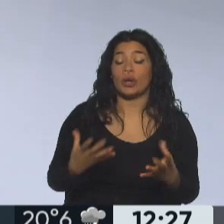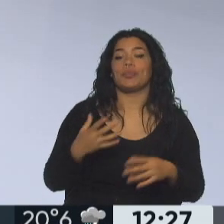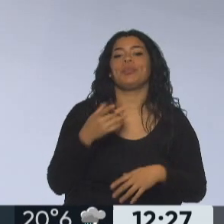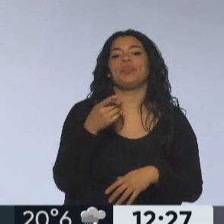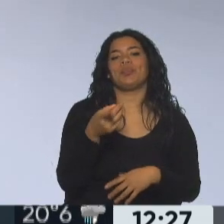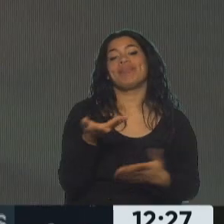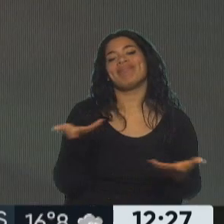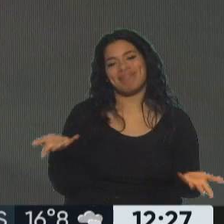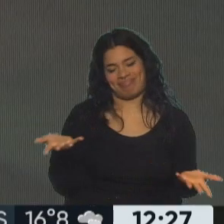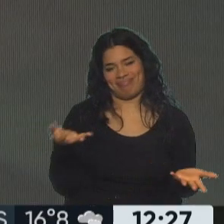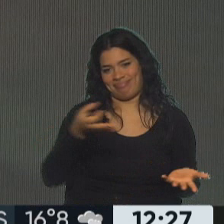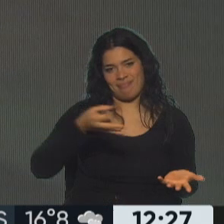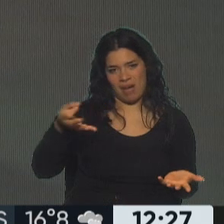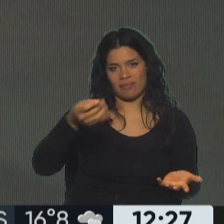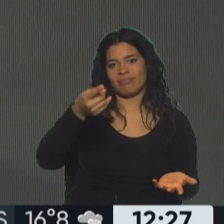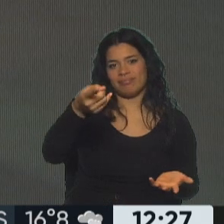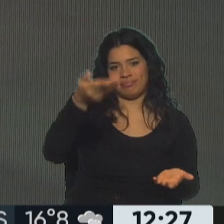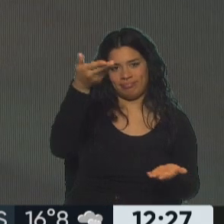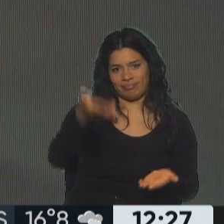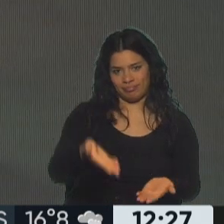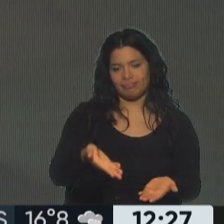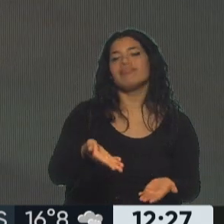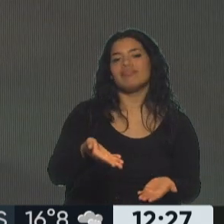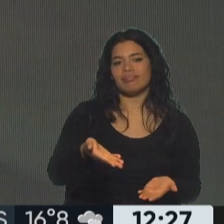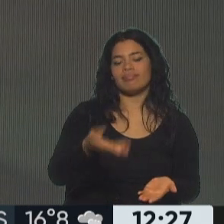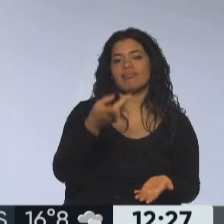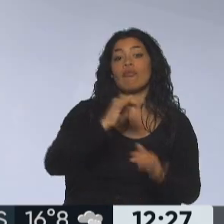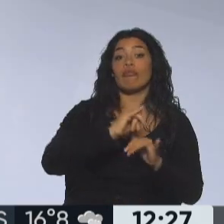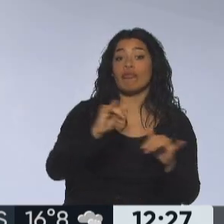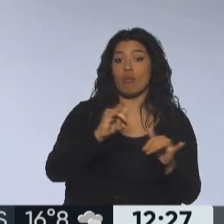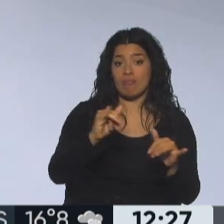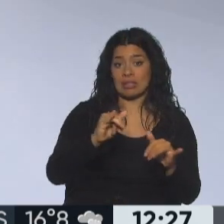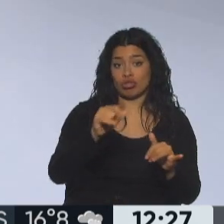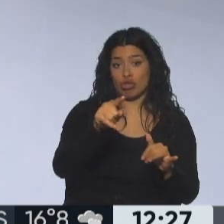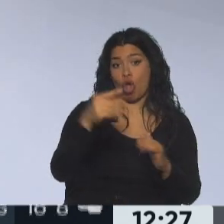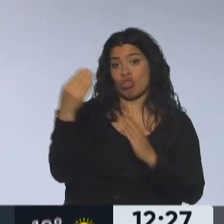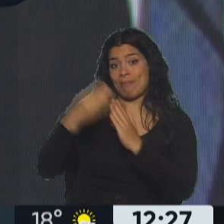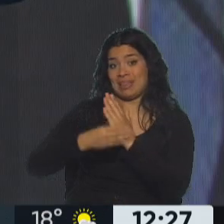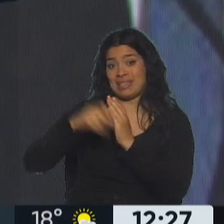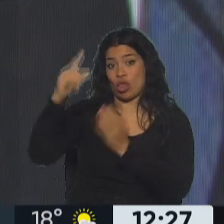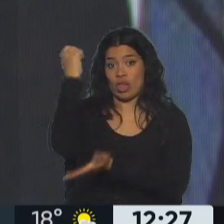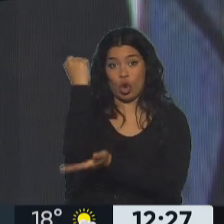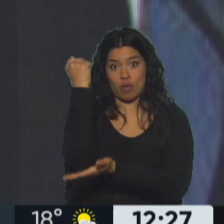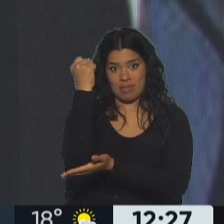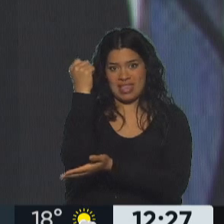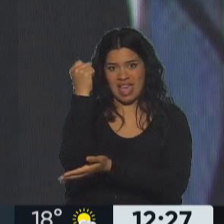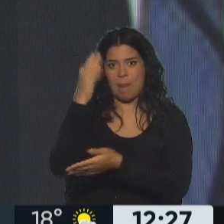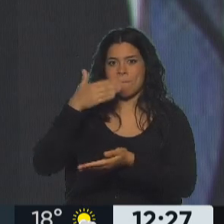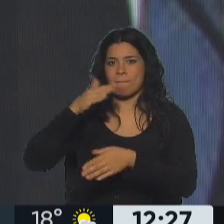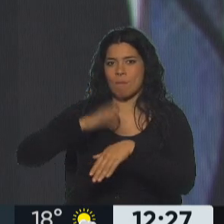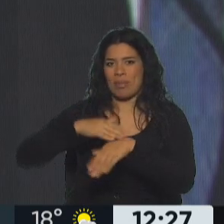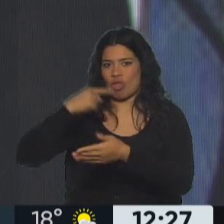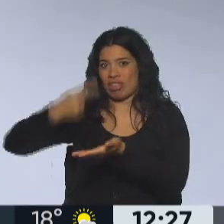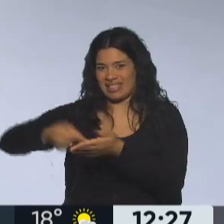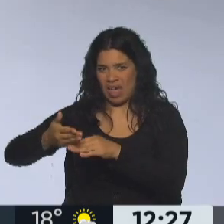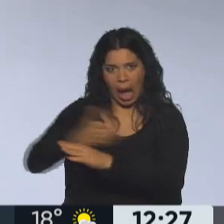está la referencia. Esta es una de las planillas sobre las que trabajó el Ministerio de Economía antes de tomar